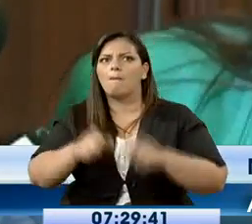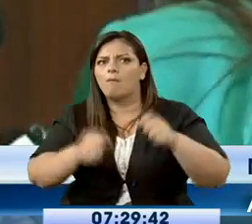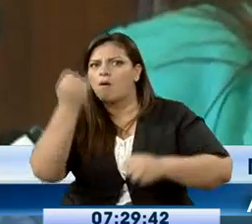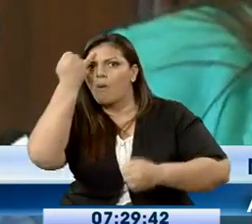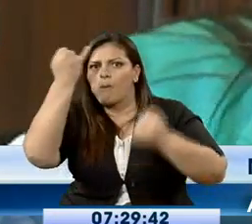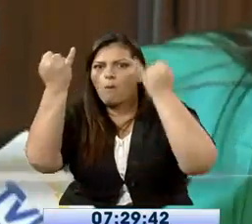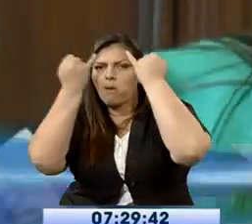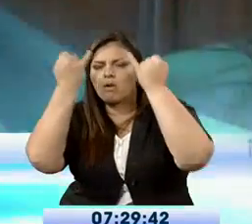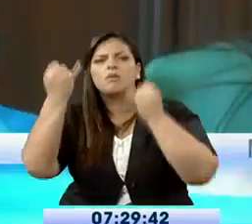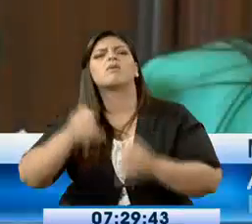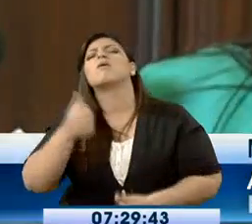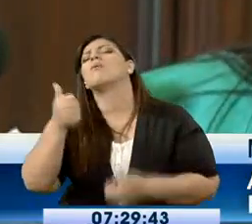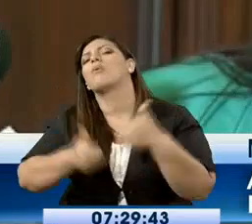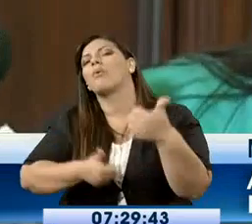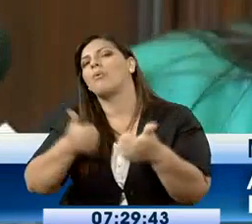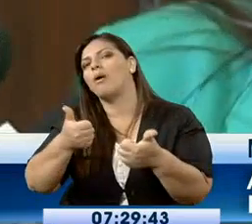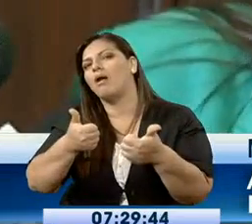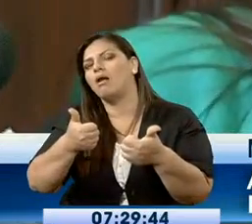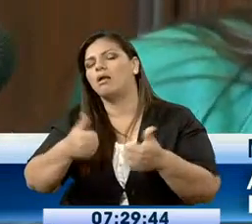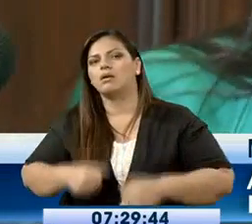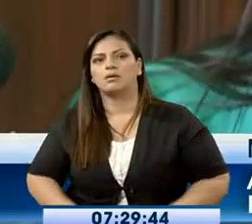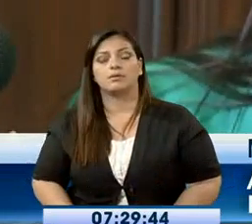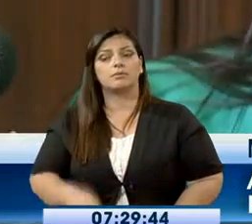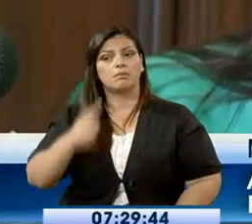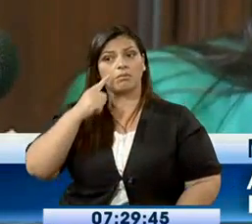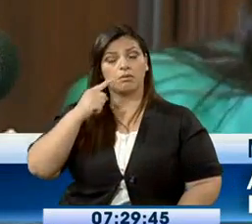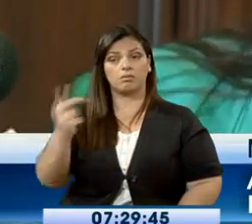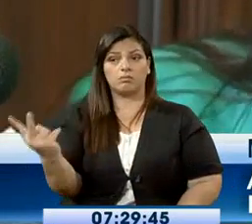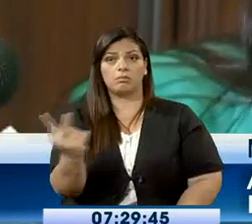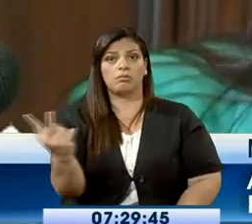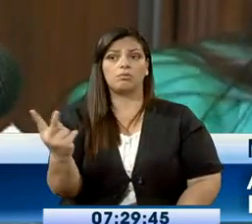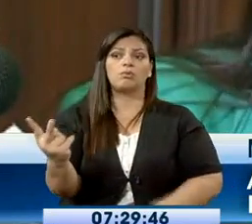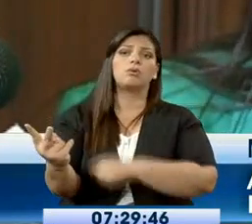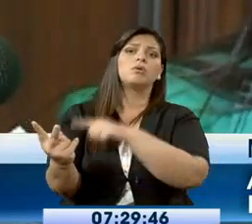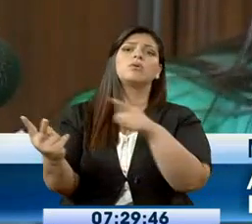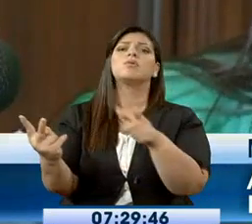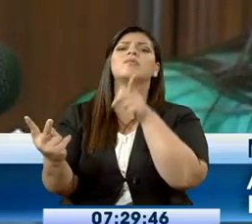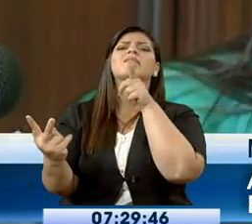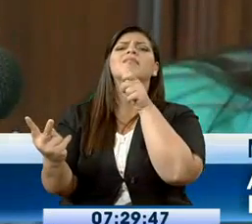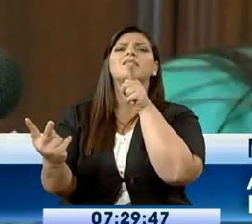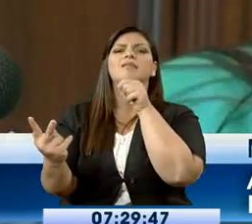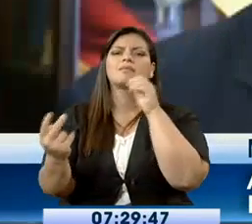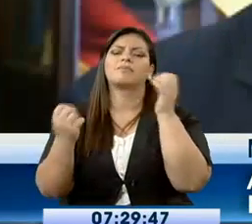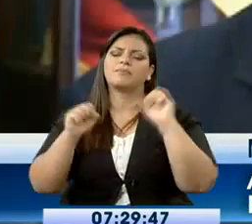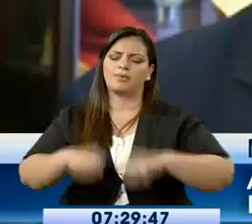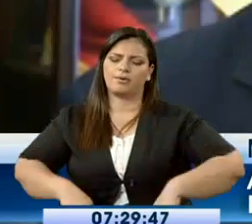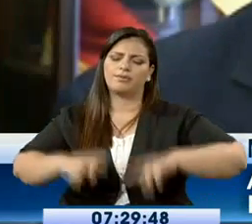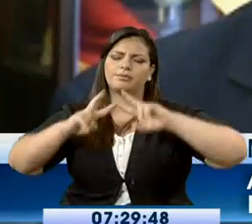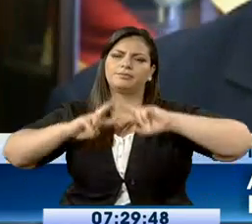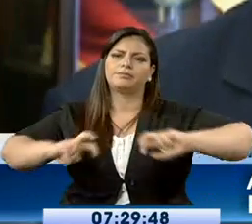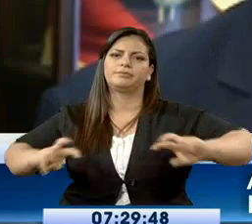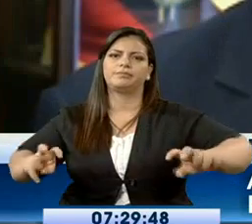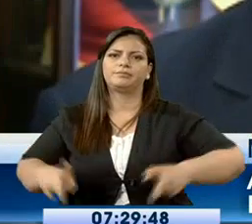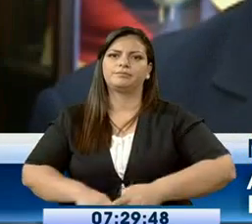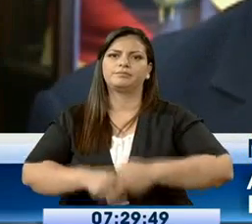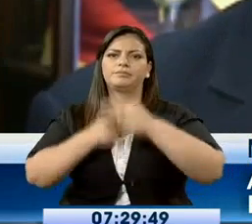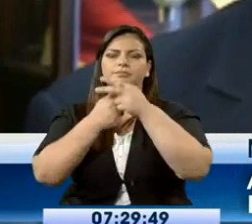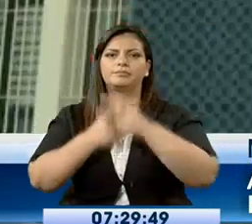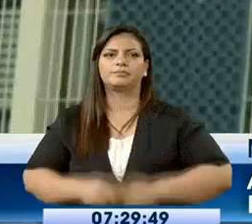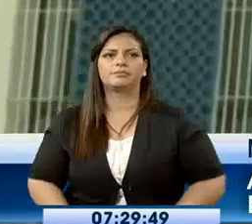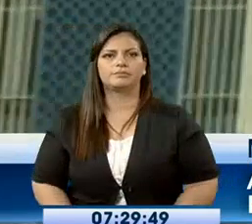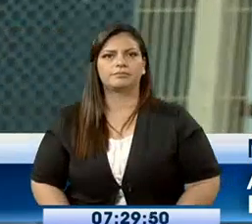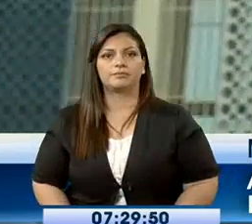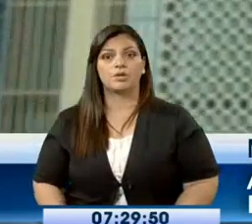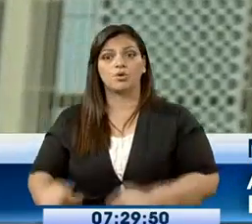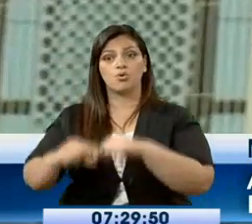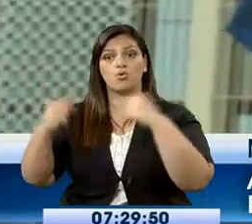eso, independientemente de que sea, de quienes participen, desarrollar las investigaciones pertinentes. En la oposición exigen a su vez que